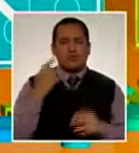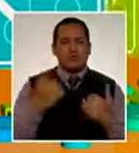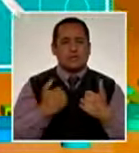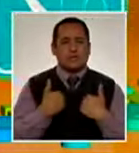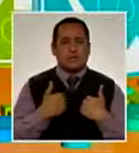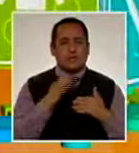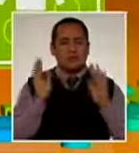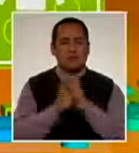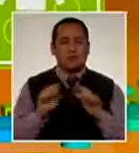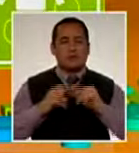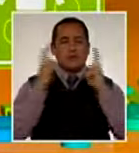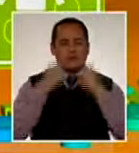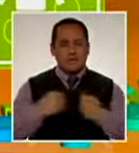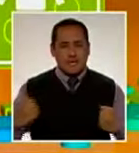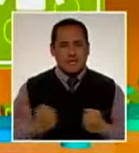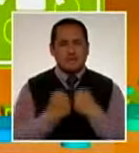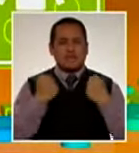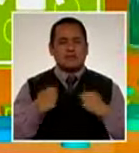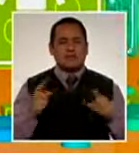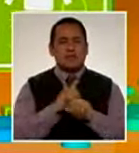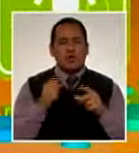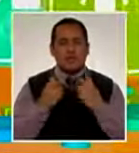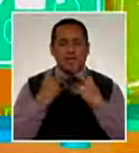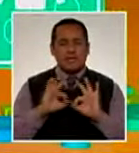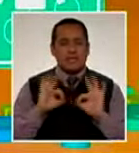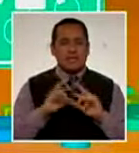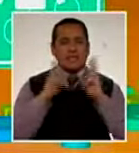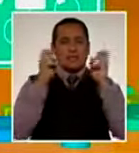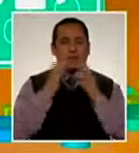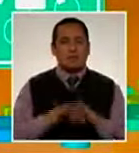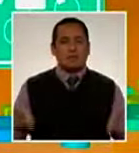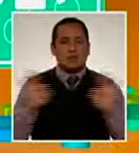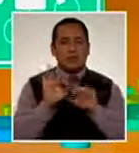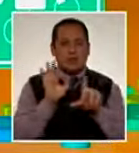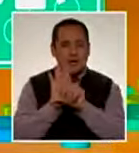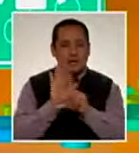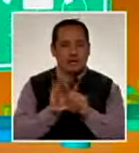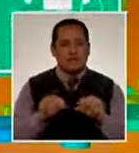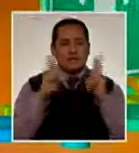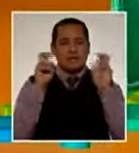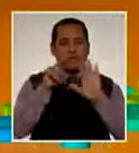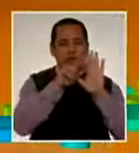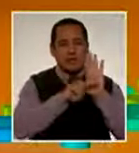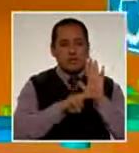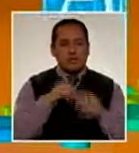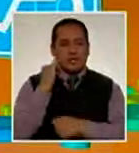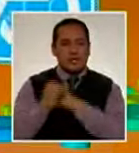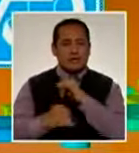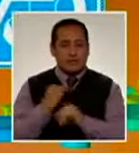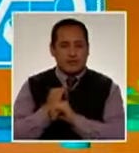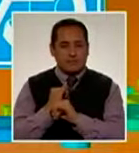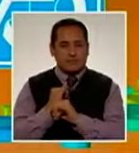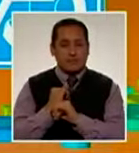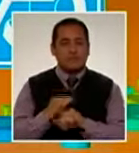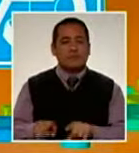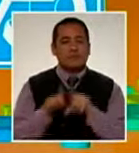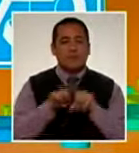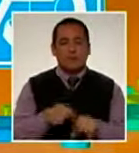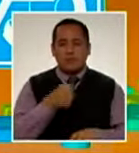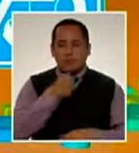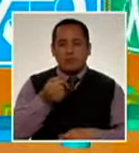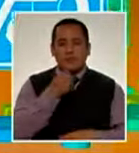abordaban temas de accidentes, pero no abordaban los temas importantes que son las leyes, el marco normativo internacional. Además,